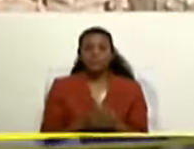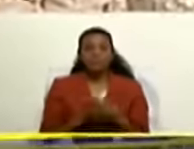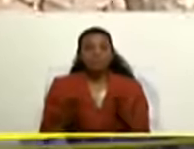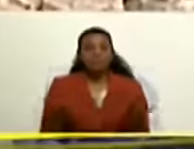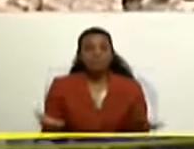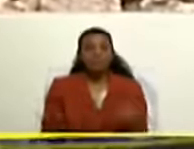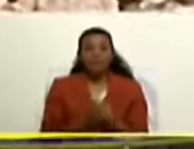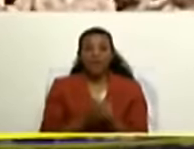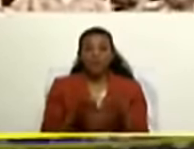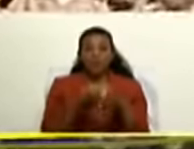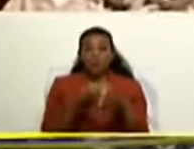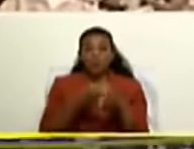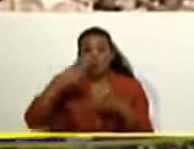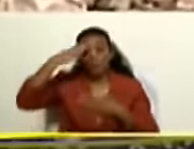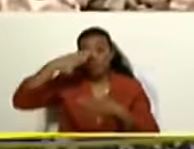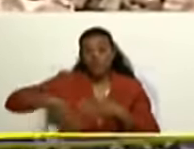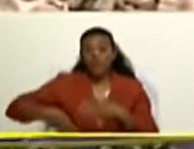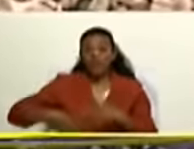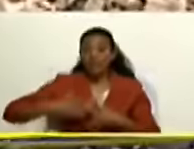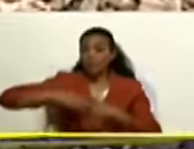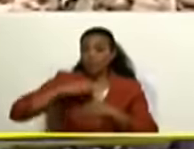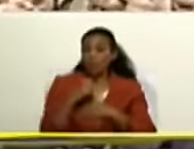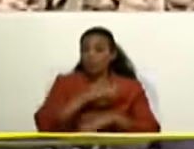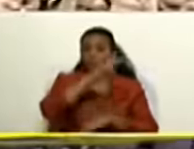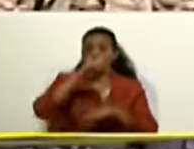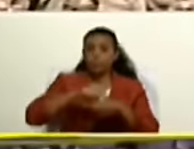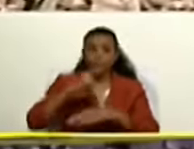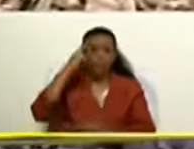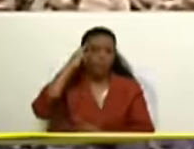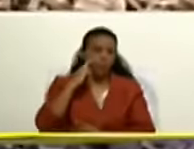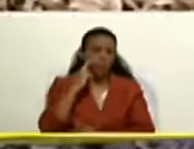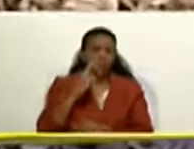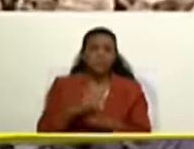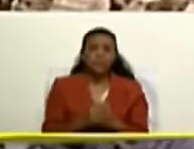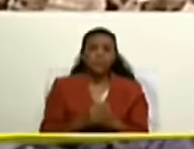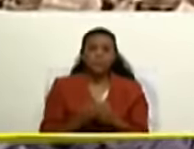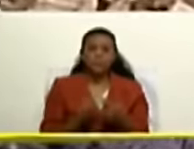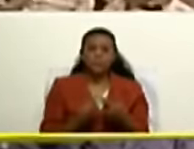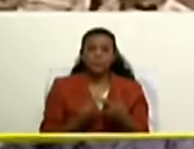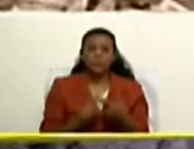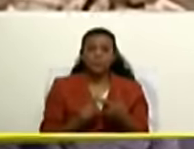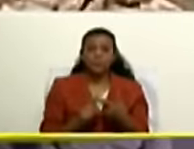refiero a la Academia Militar del Ejército Bolivariano.